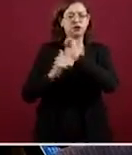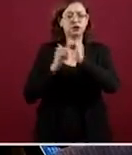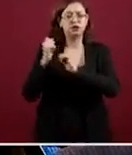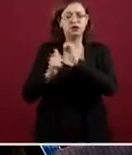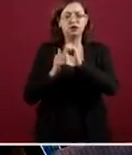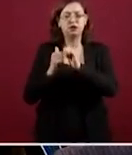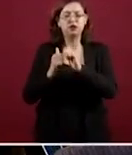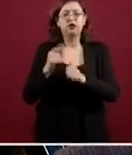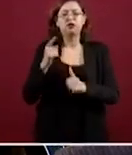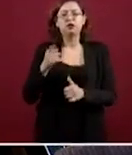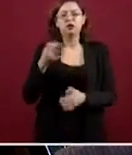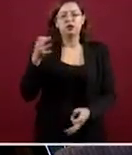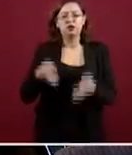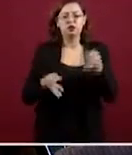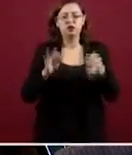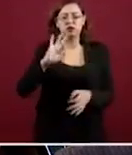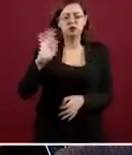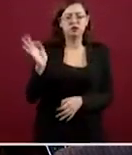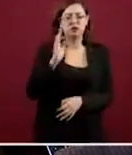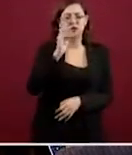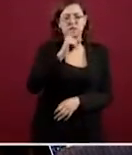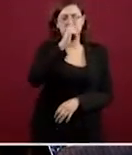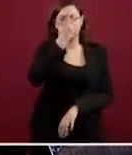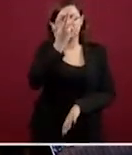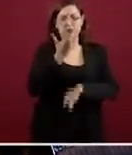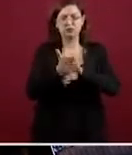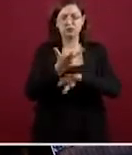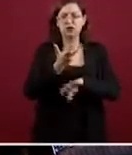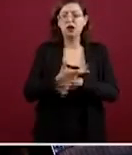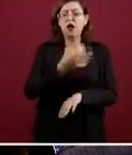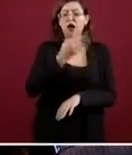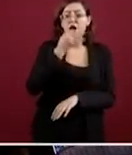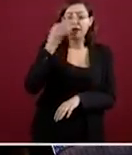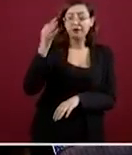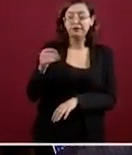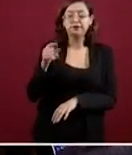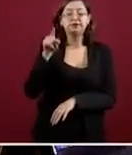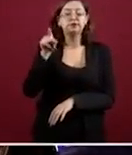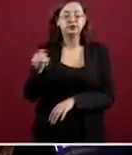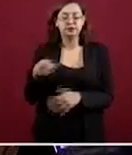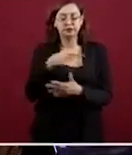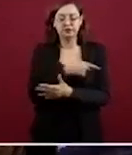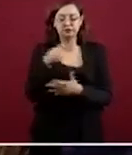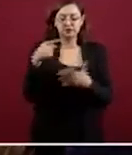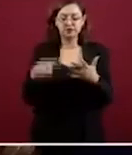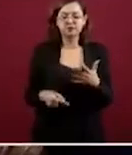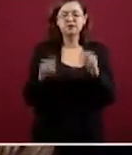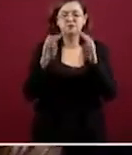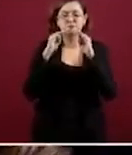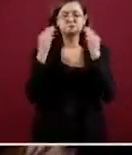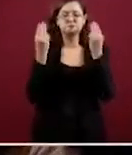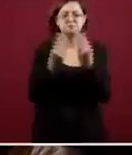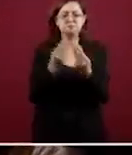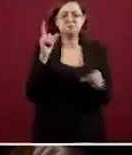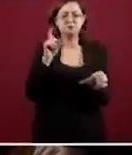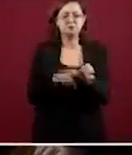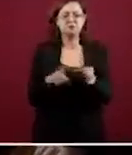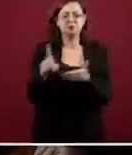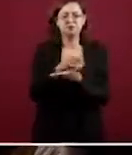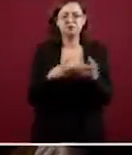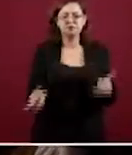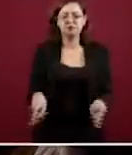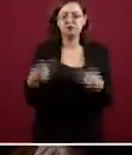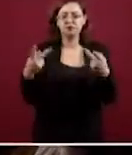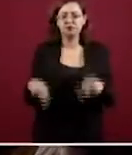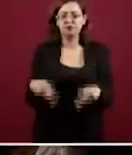la corte federal de columbia eeuu gira la orden de aprehensión por los delitos de asociación delictuosa para distribuir drogas